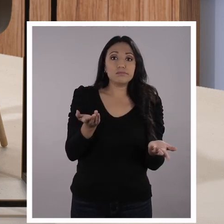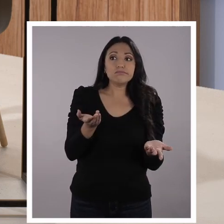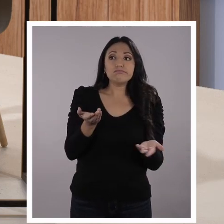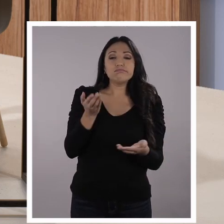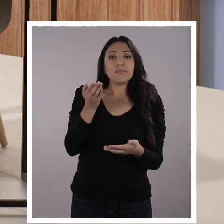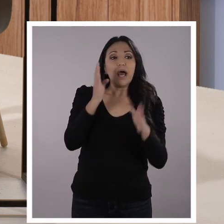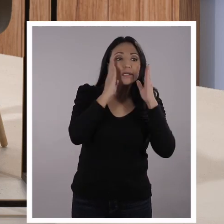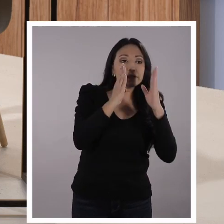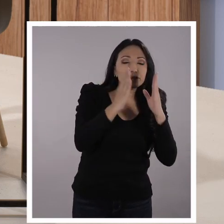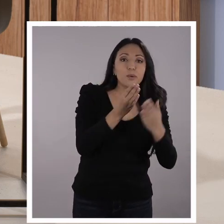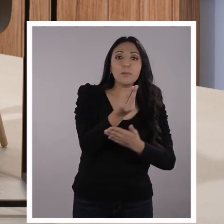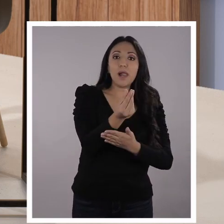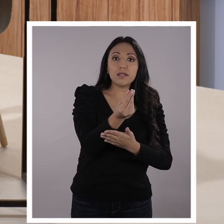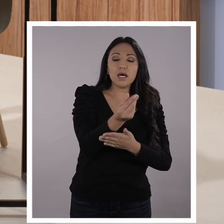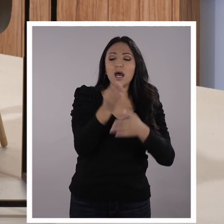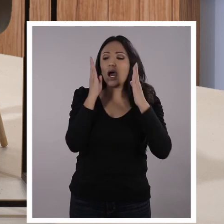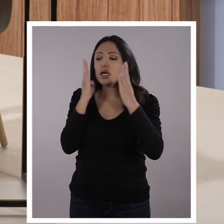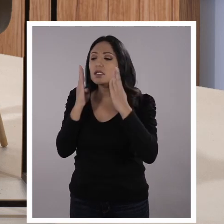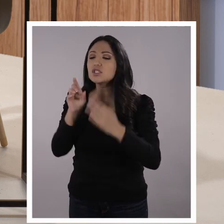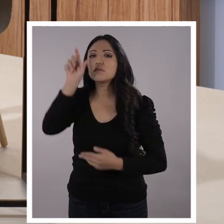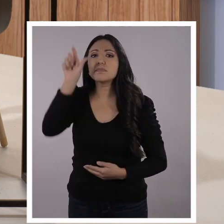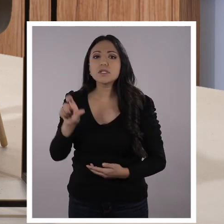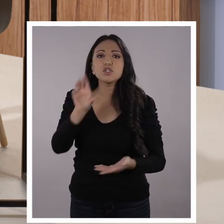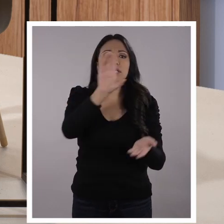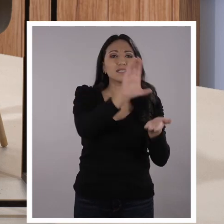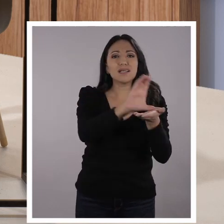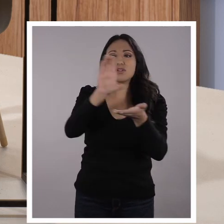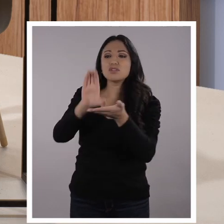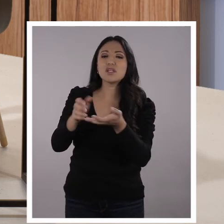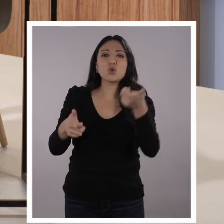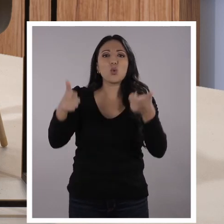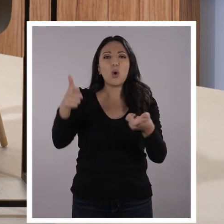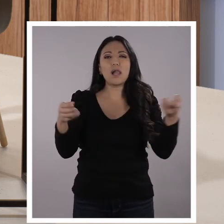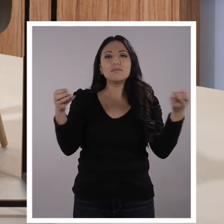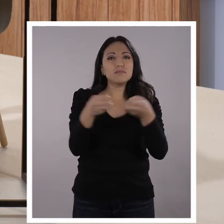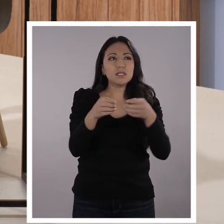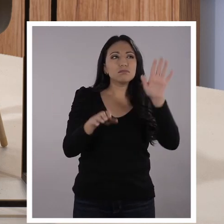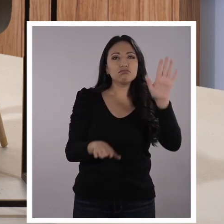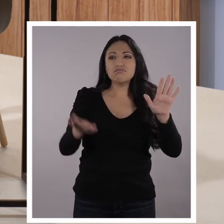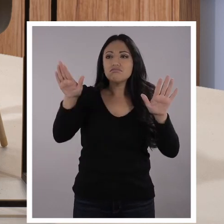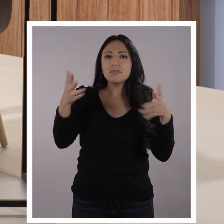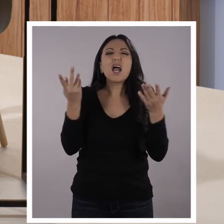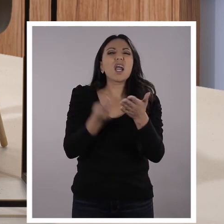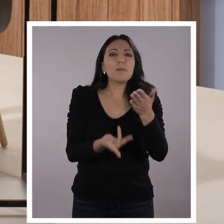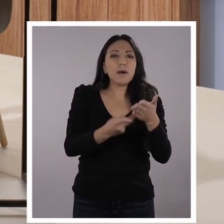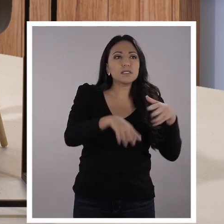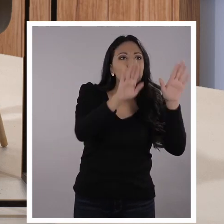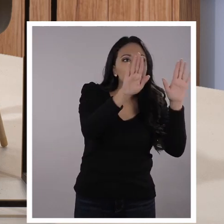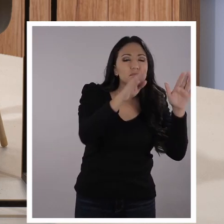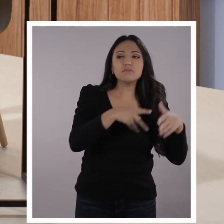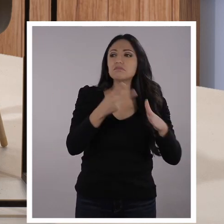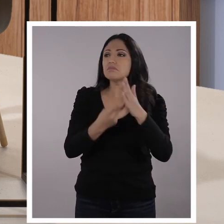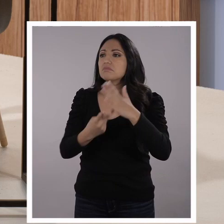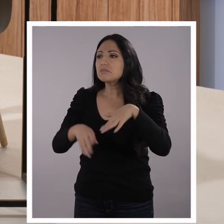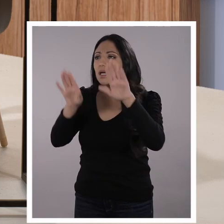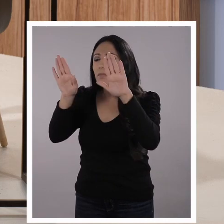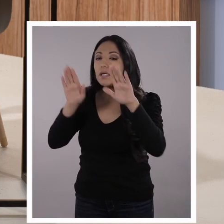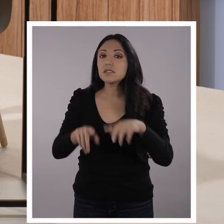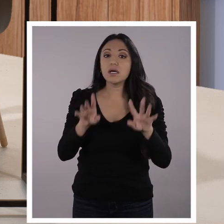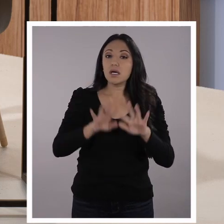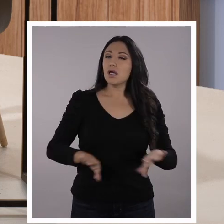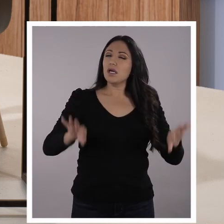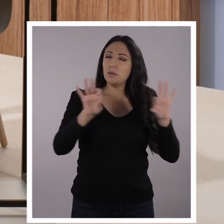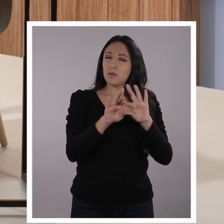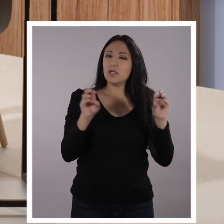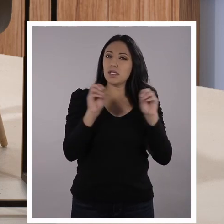la persona es el centro? ¿Qué pasa cuando el dinero es el centro? Espero que ustedes en casa, así como nosotros, optemos porque la persona